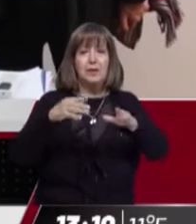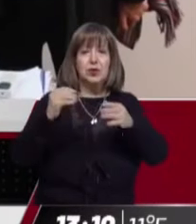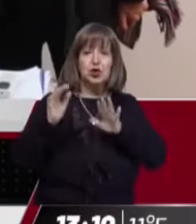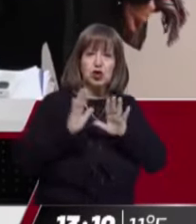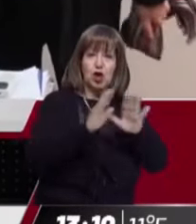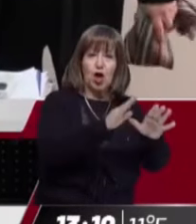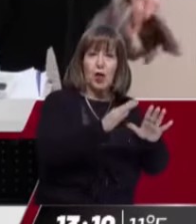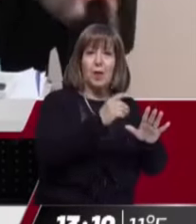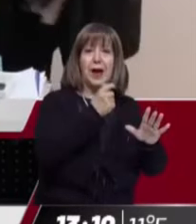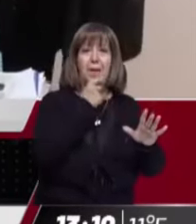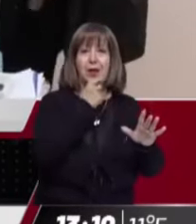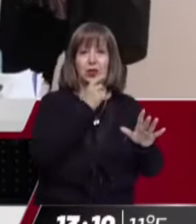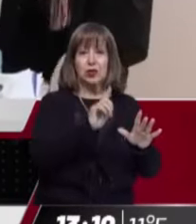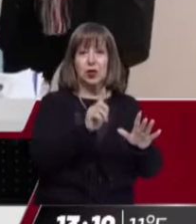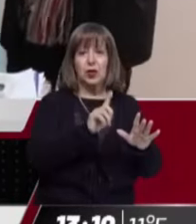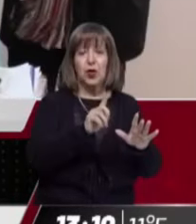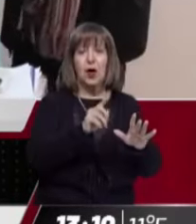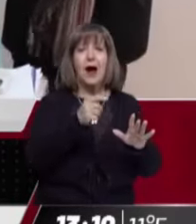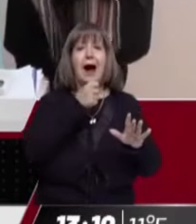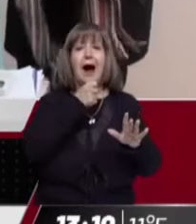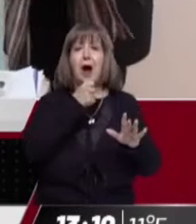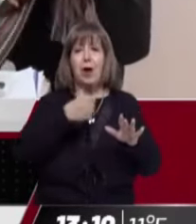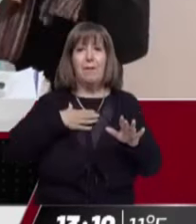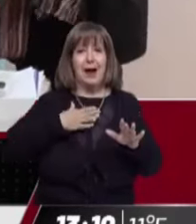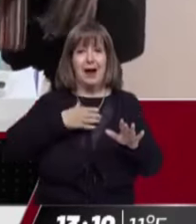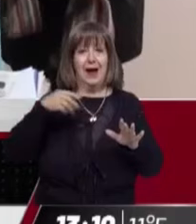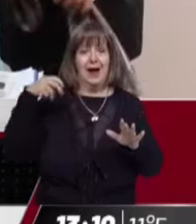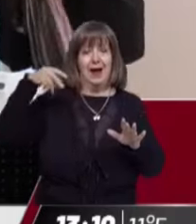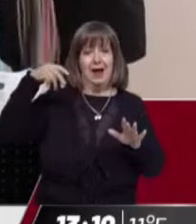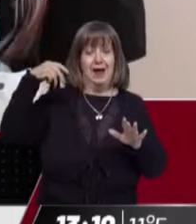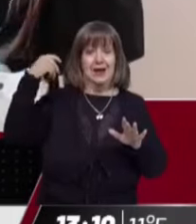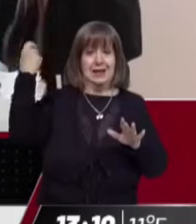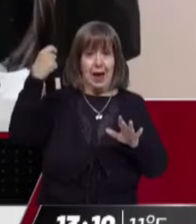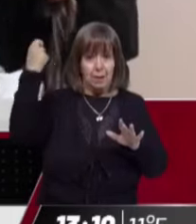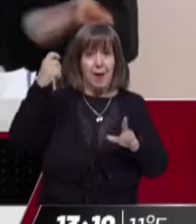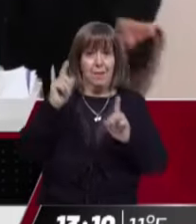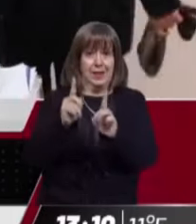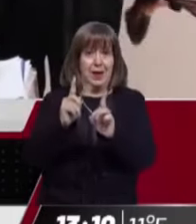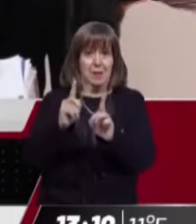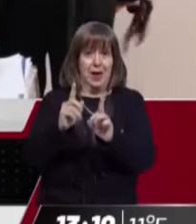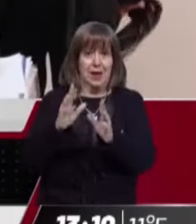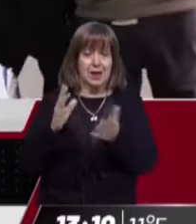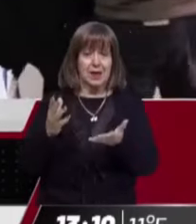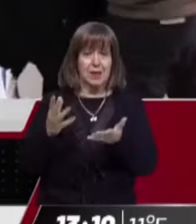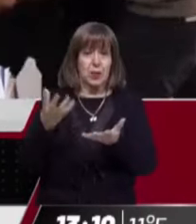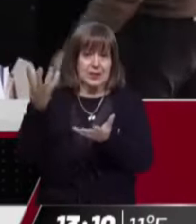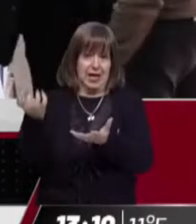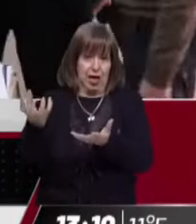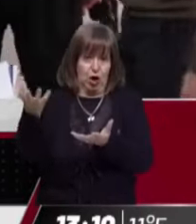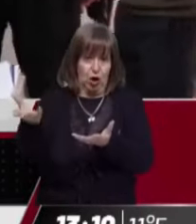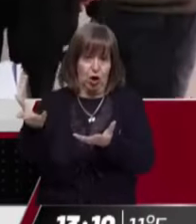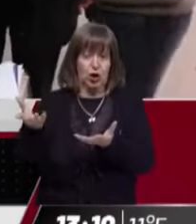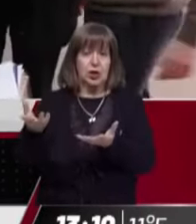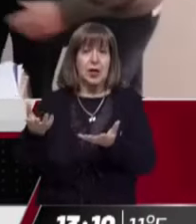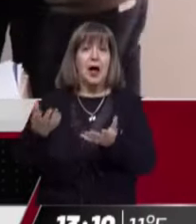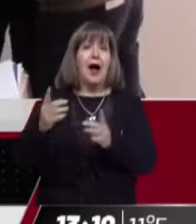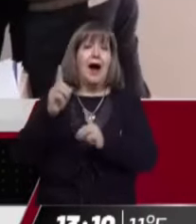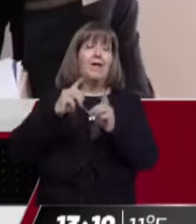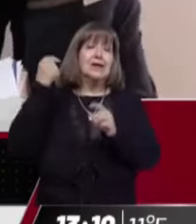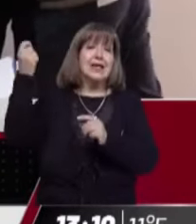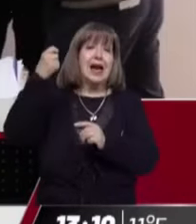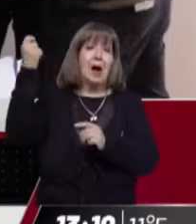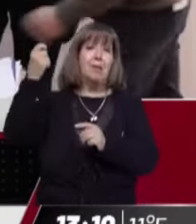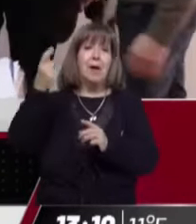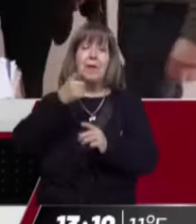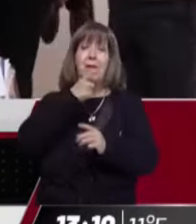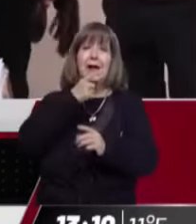poder resolverla. Y no nos olvidemos cuál es el contexto, porque muchas veces aparece la provincia de La Pampa como el